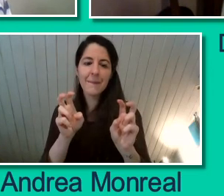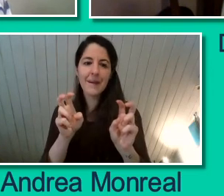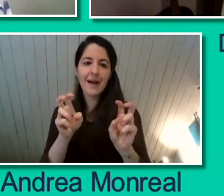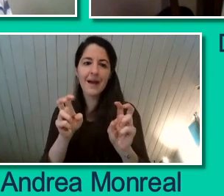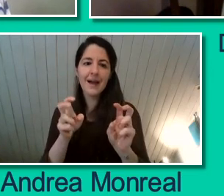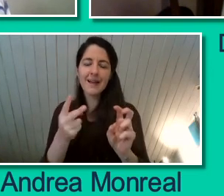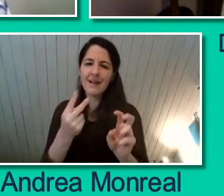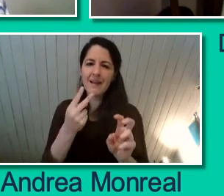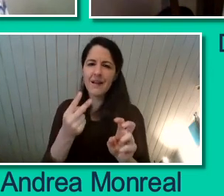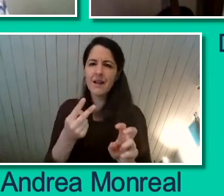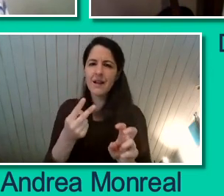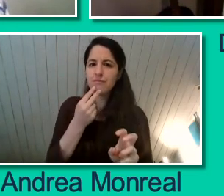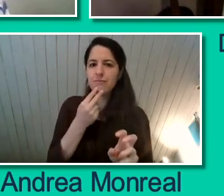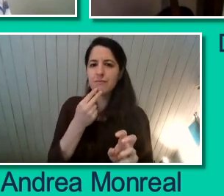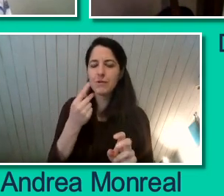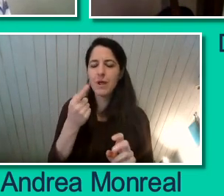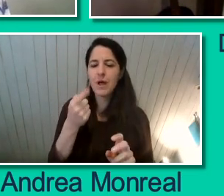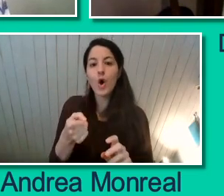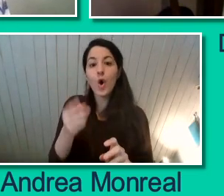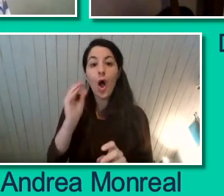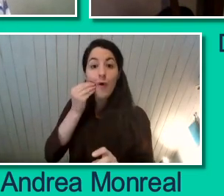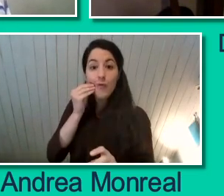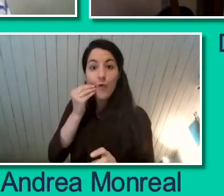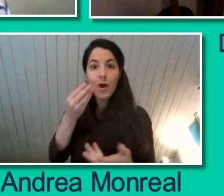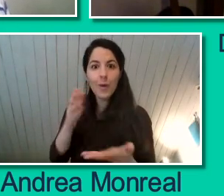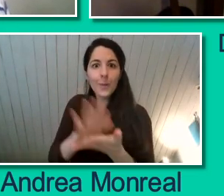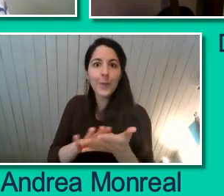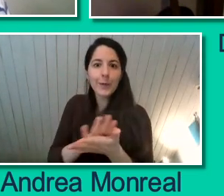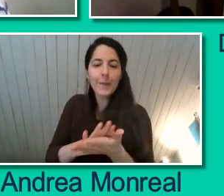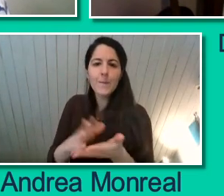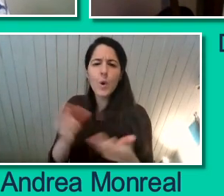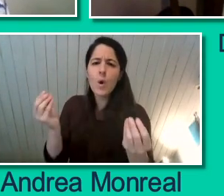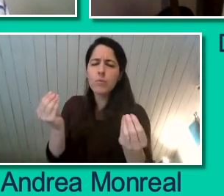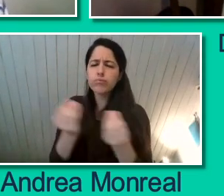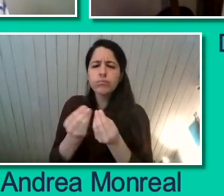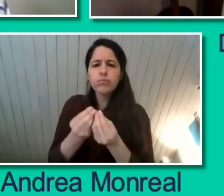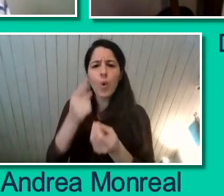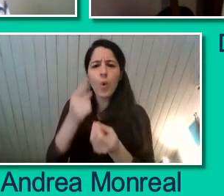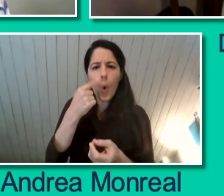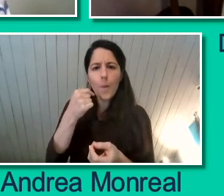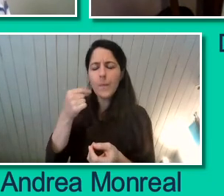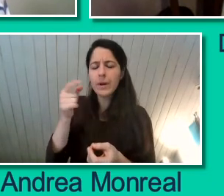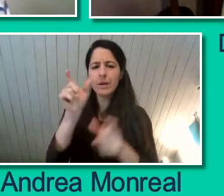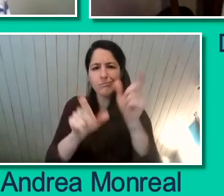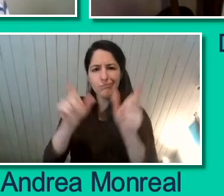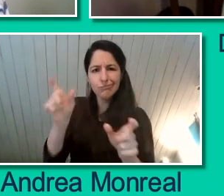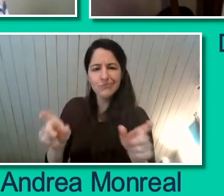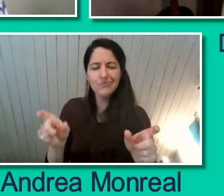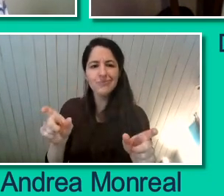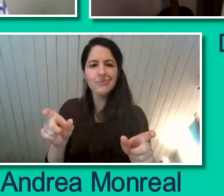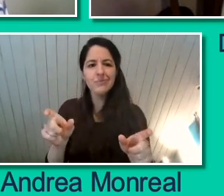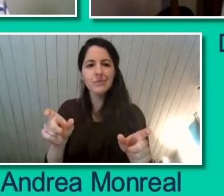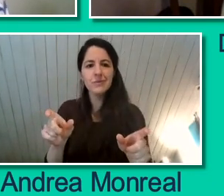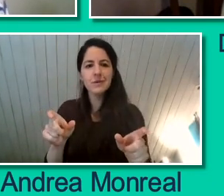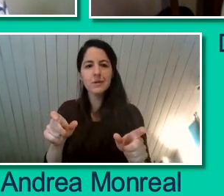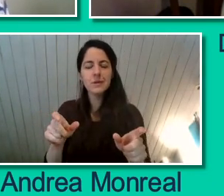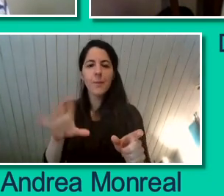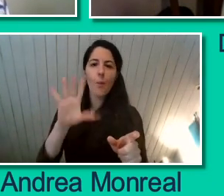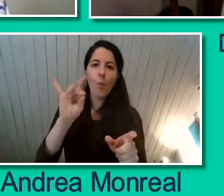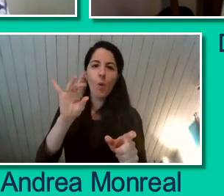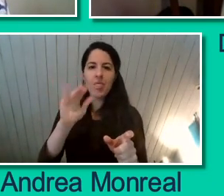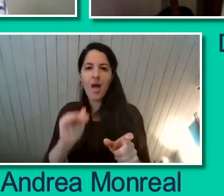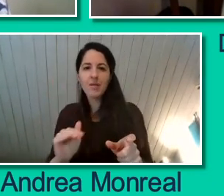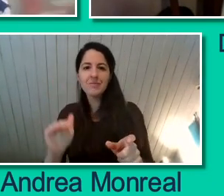¿cierto? Que muchos hombres ya después se empieza cierto rango de edad donde casi el